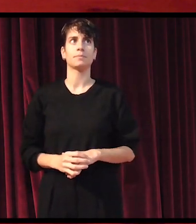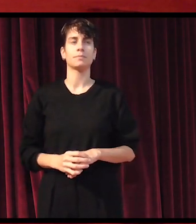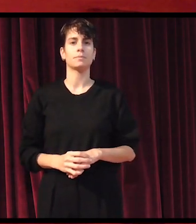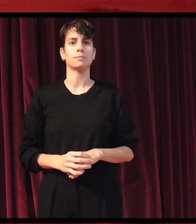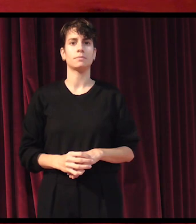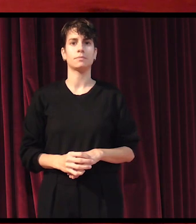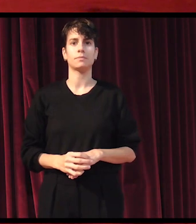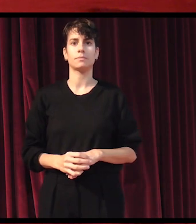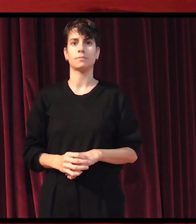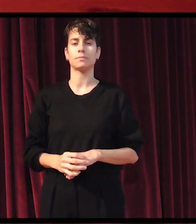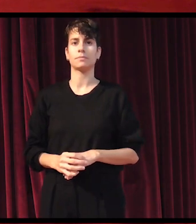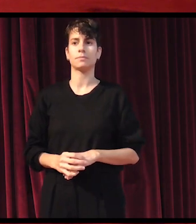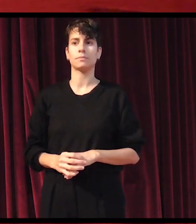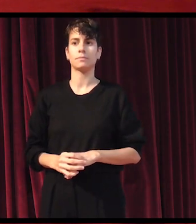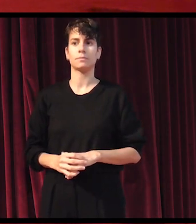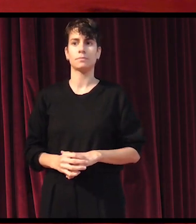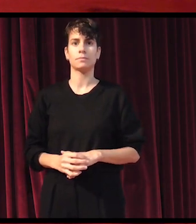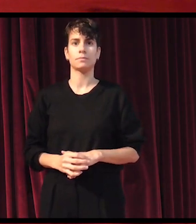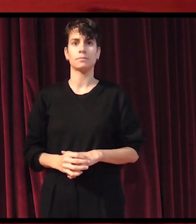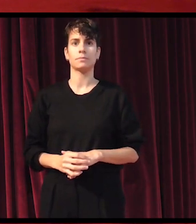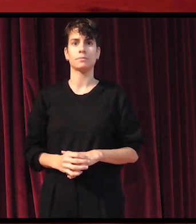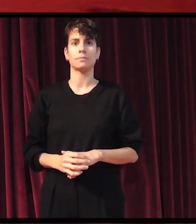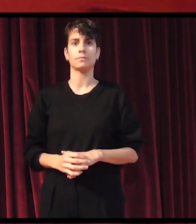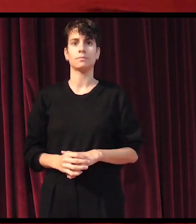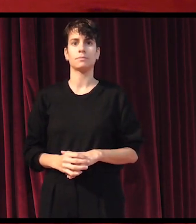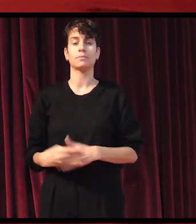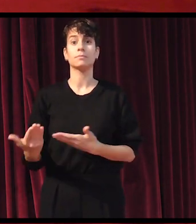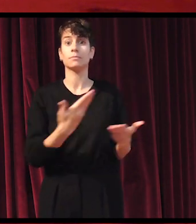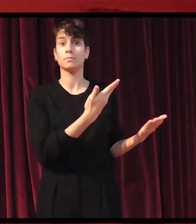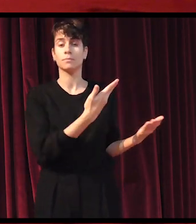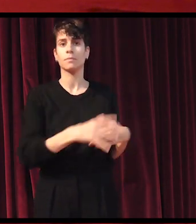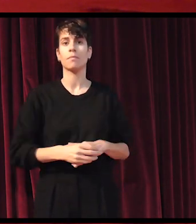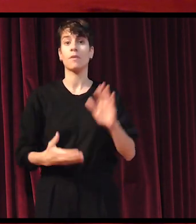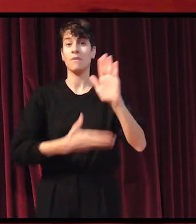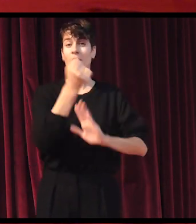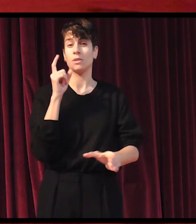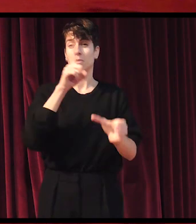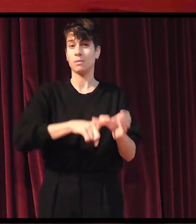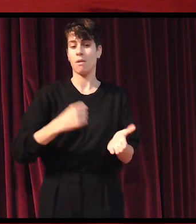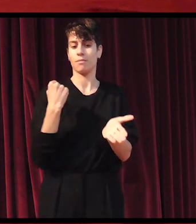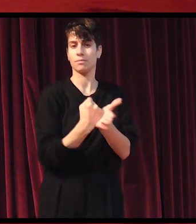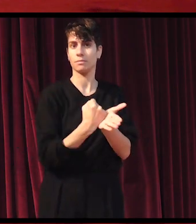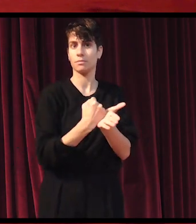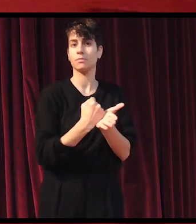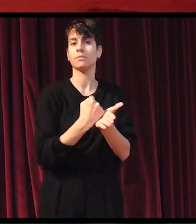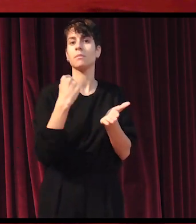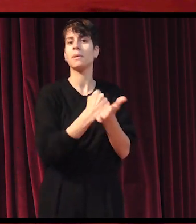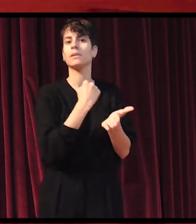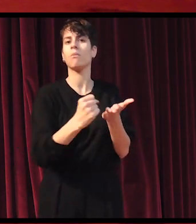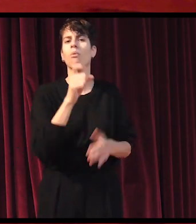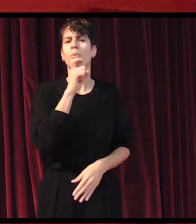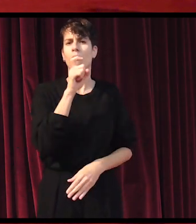¿Cómo se tramitan las fichas de fútbol, las licencias de fútbol? Pues como pueden ver